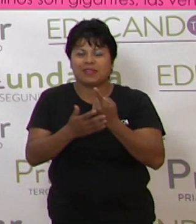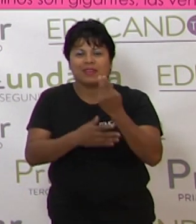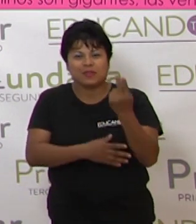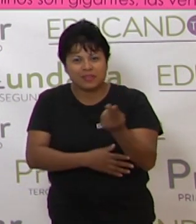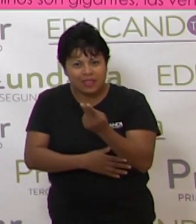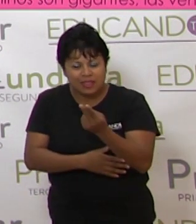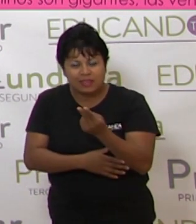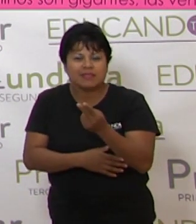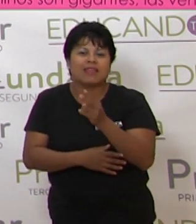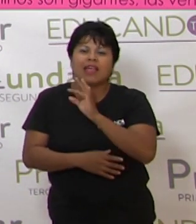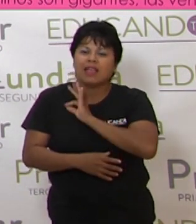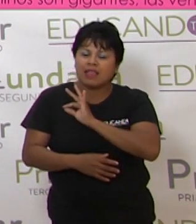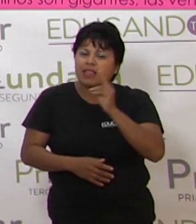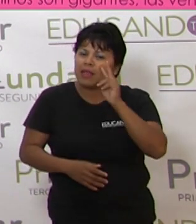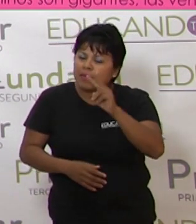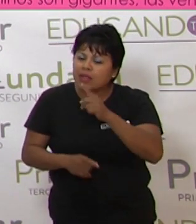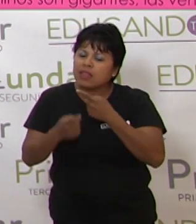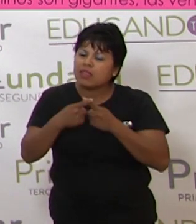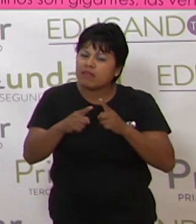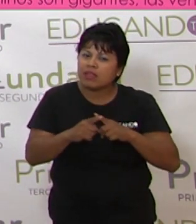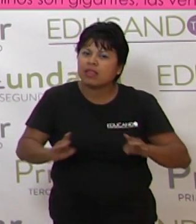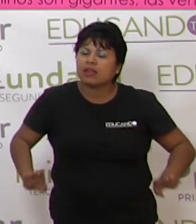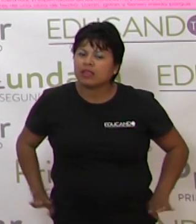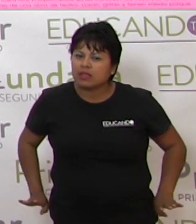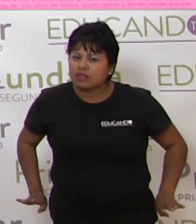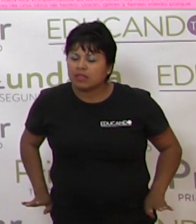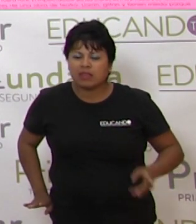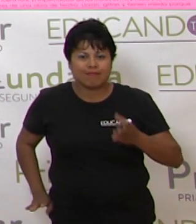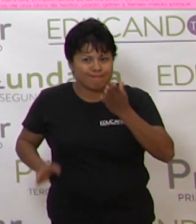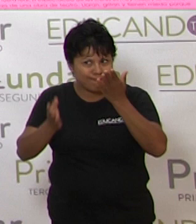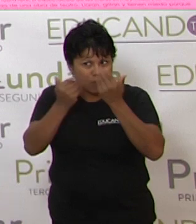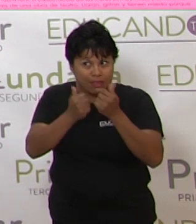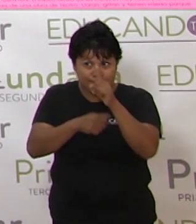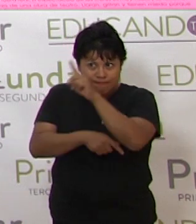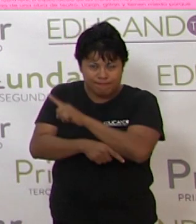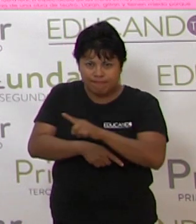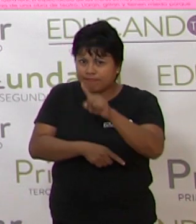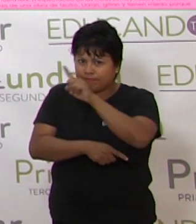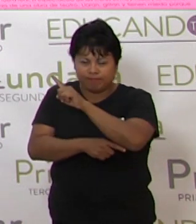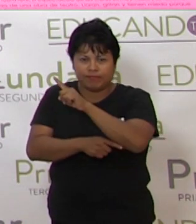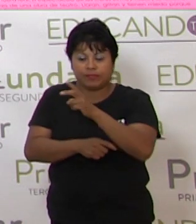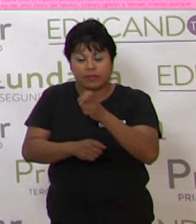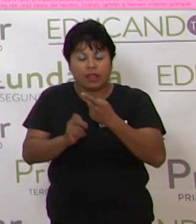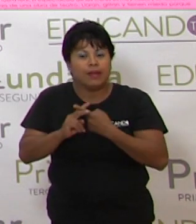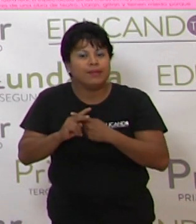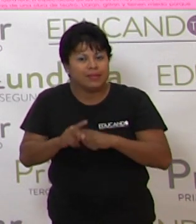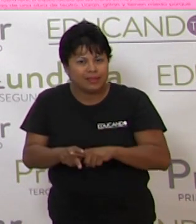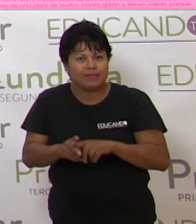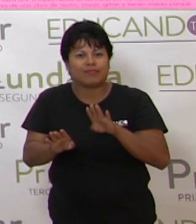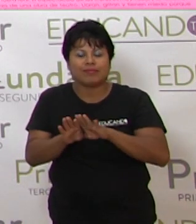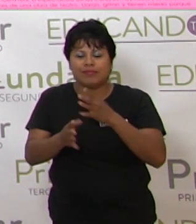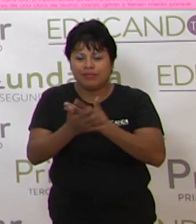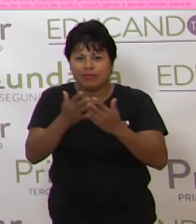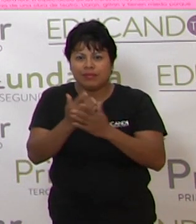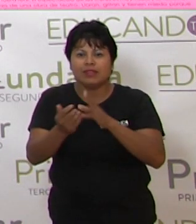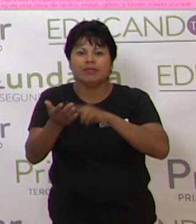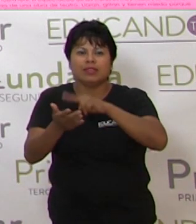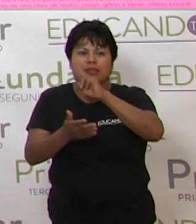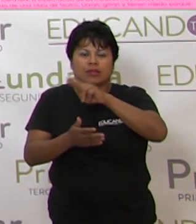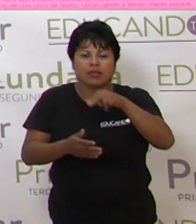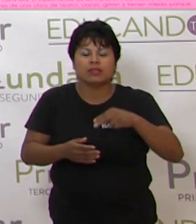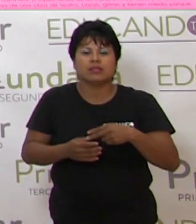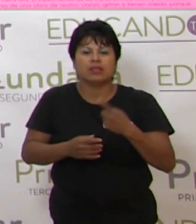hayan inferido otras características que no están aquí, a partir de las obras pictóricas que yo